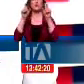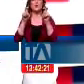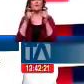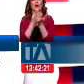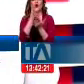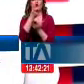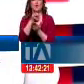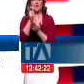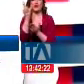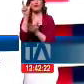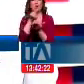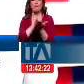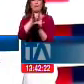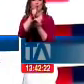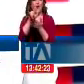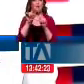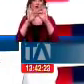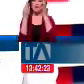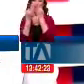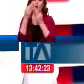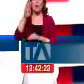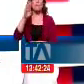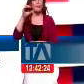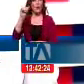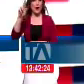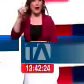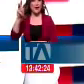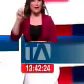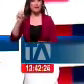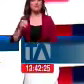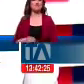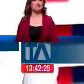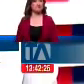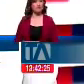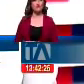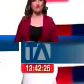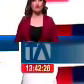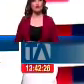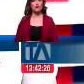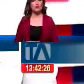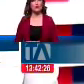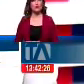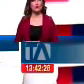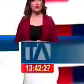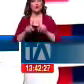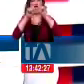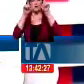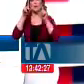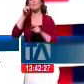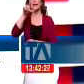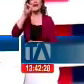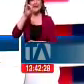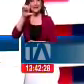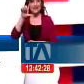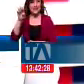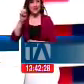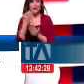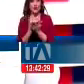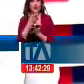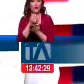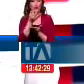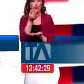de pasajes aéreos de la familia Bucaram. En este caso también se presentó de la empresa Palille, compras